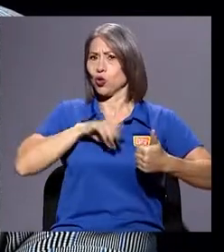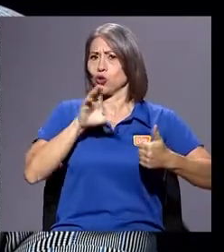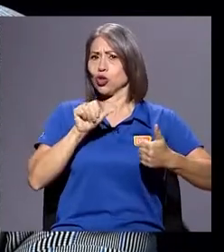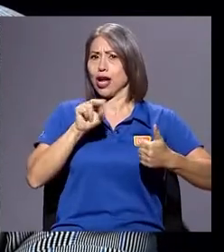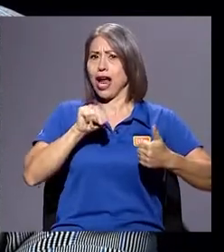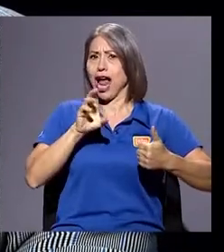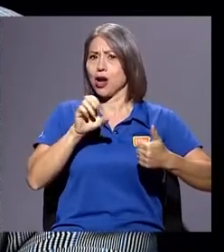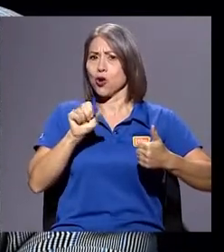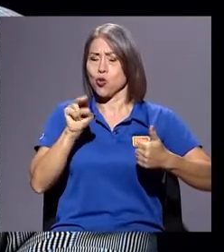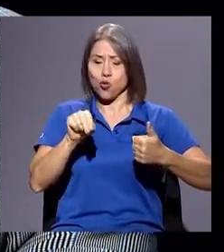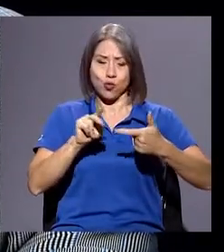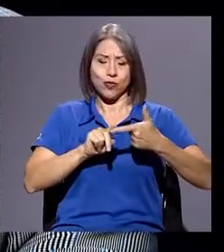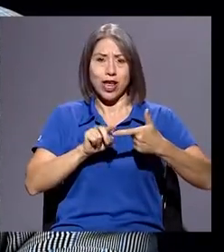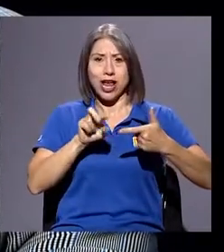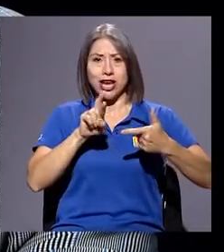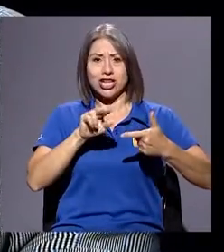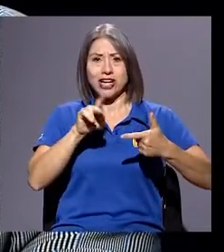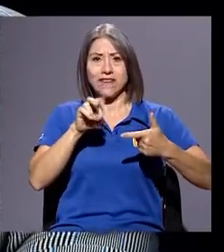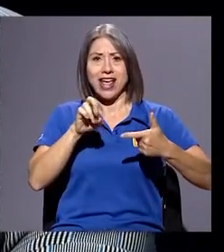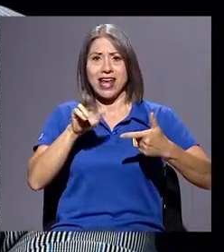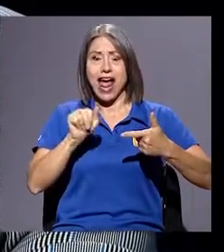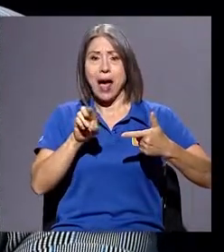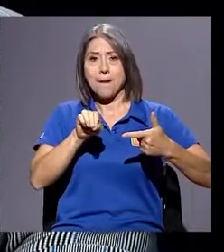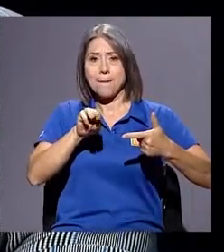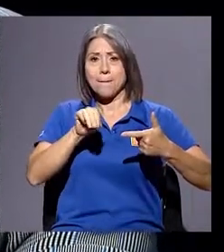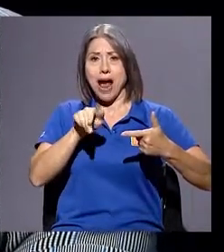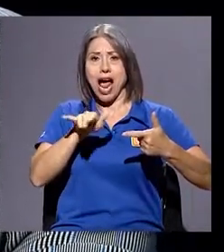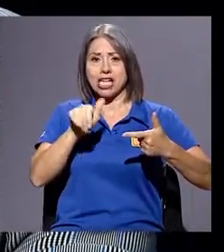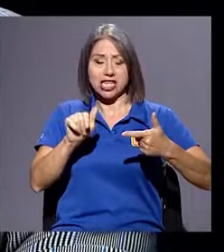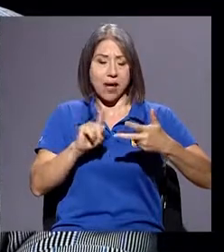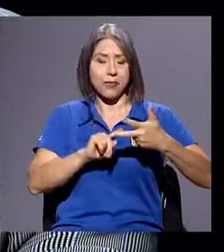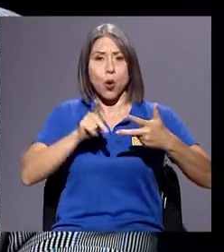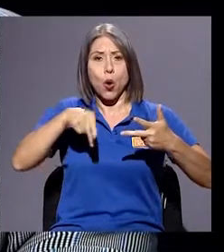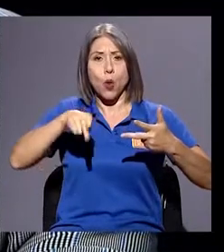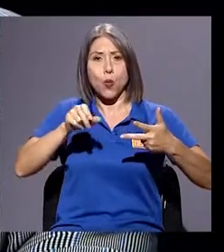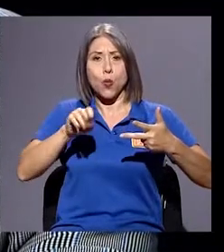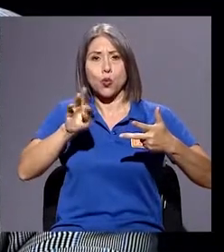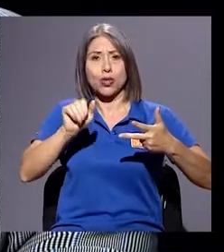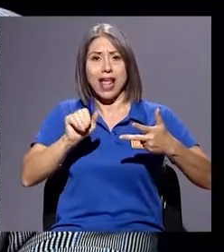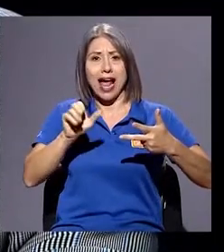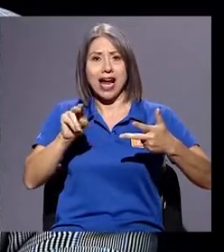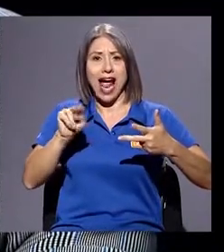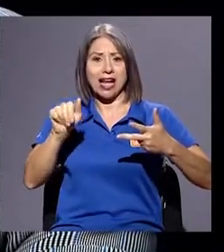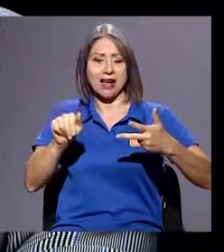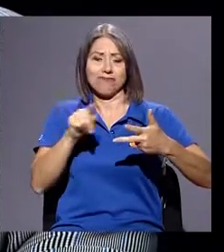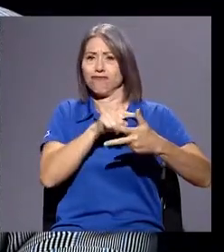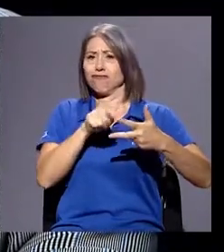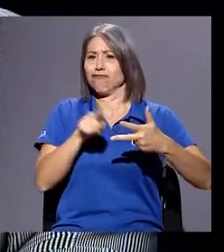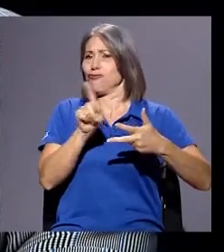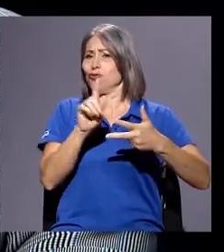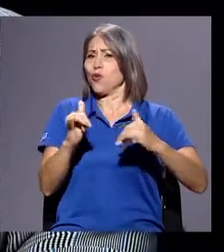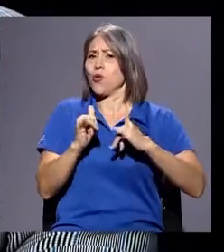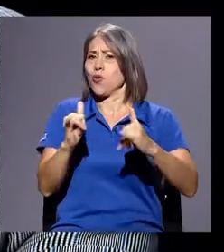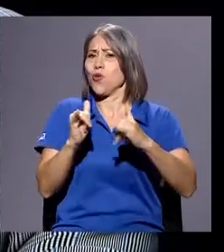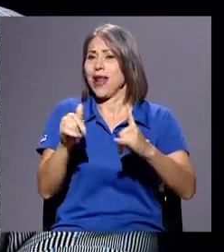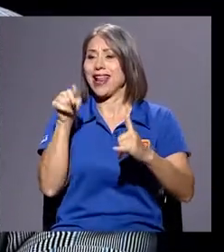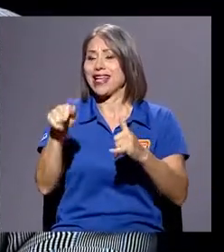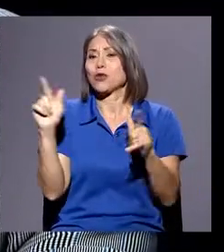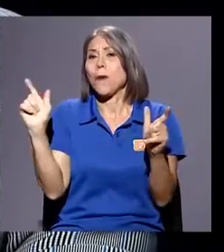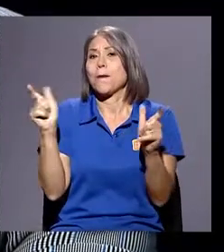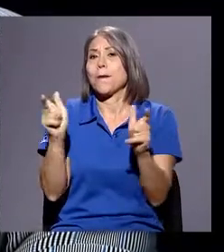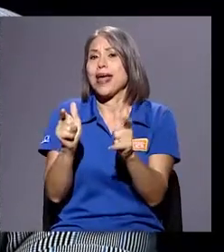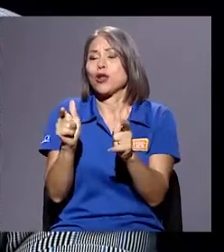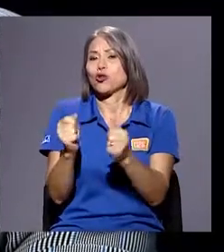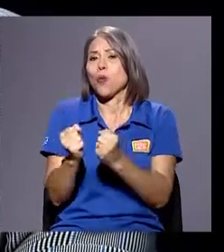ni Punta Cana, que es un perfil de turista un poquito más de menos poder adquisitivo, uh-huh, y con otros